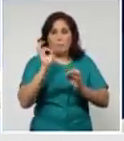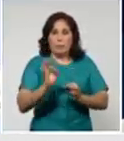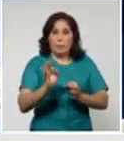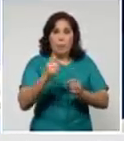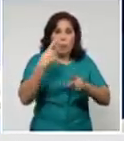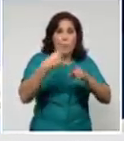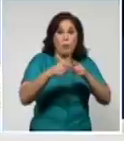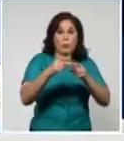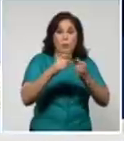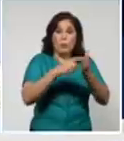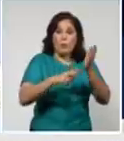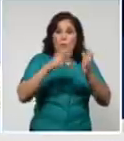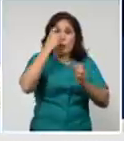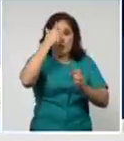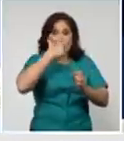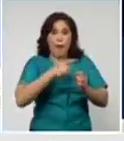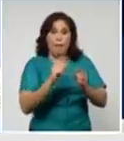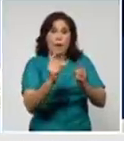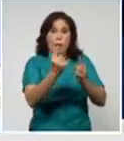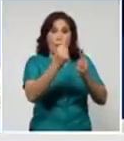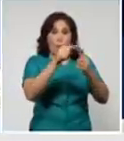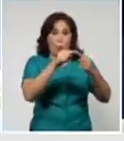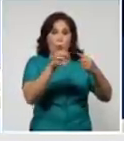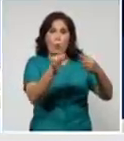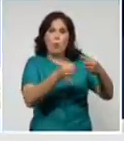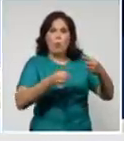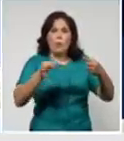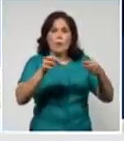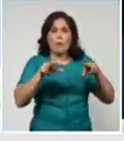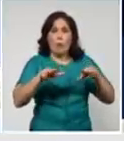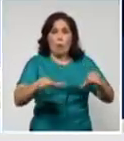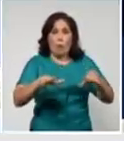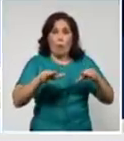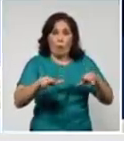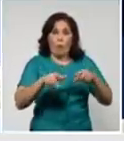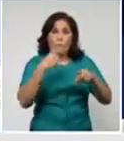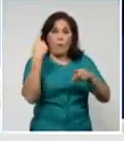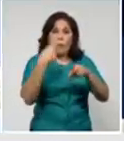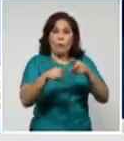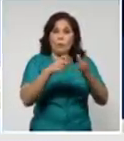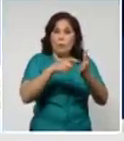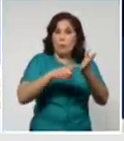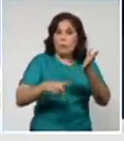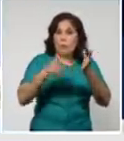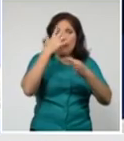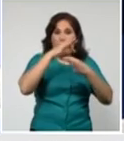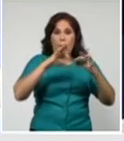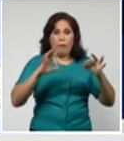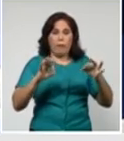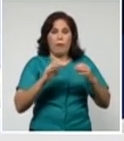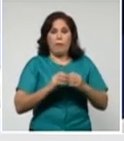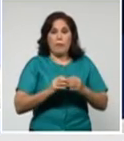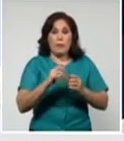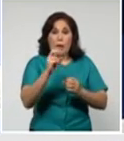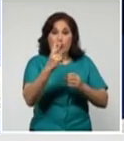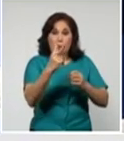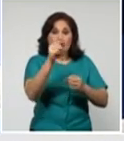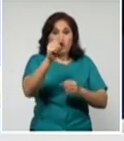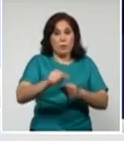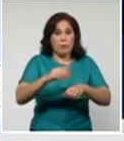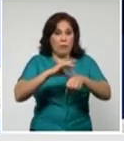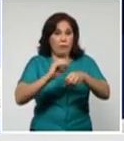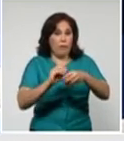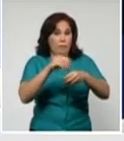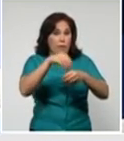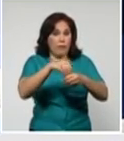Ávila, con un caso del municipio Morón. La provincia de Artemisa, con 2 casos, uno